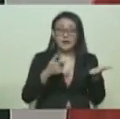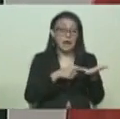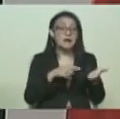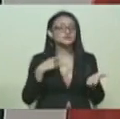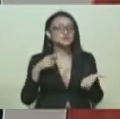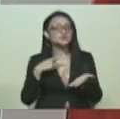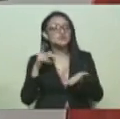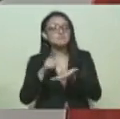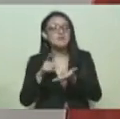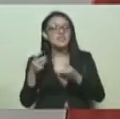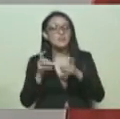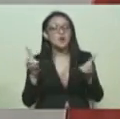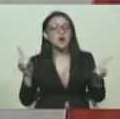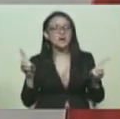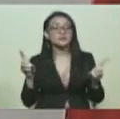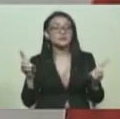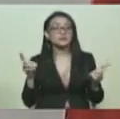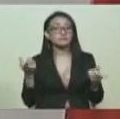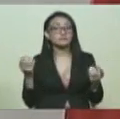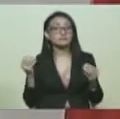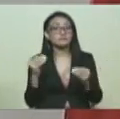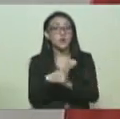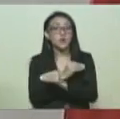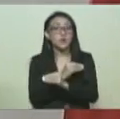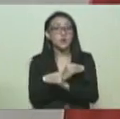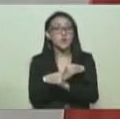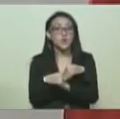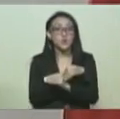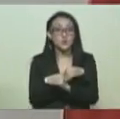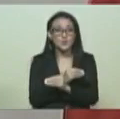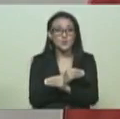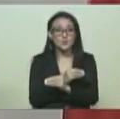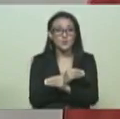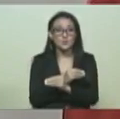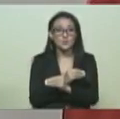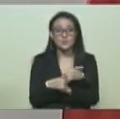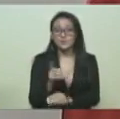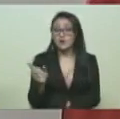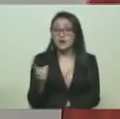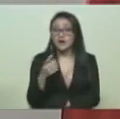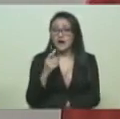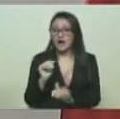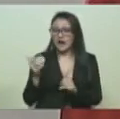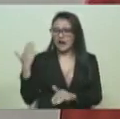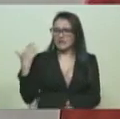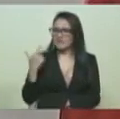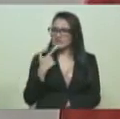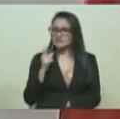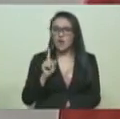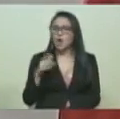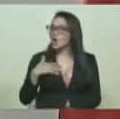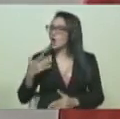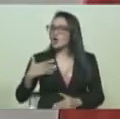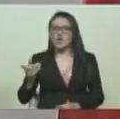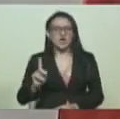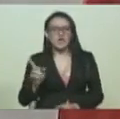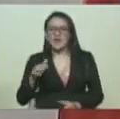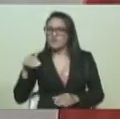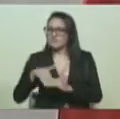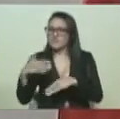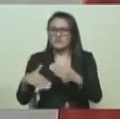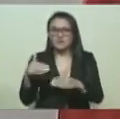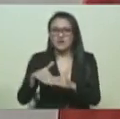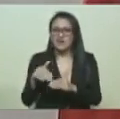democráticamente cuando ellos al comienzo dijeron que no iban a ir a un proceso electoral dentro de